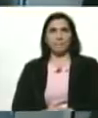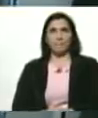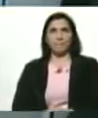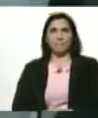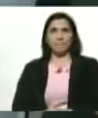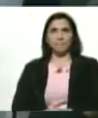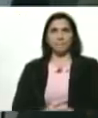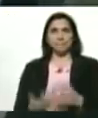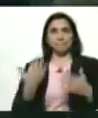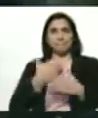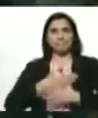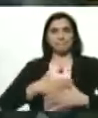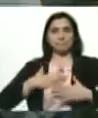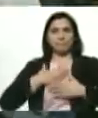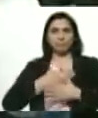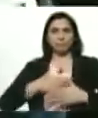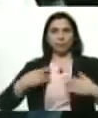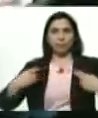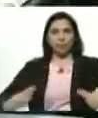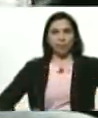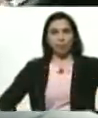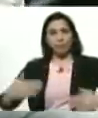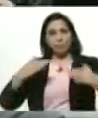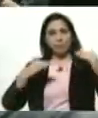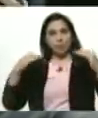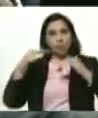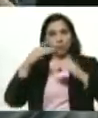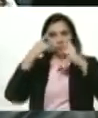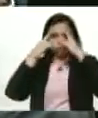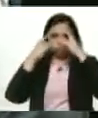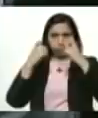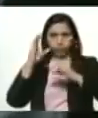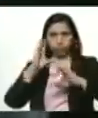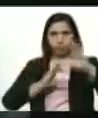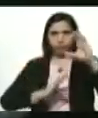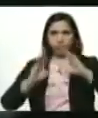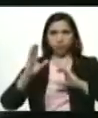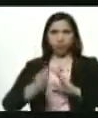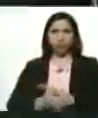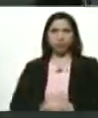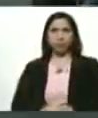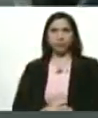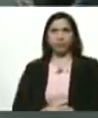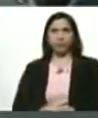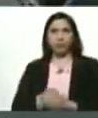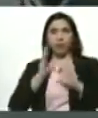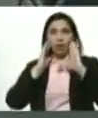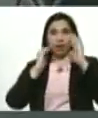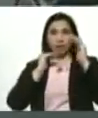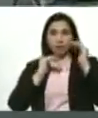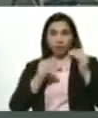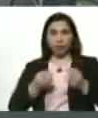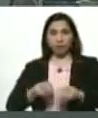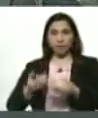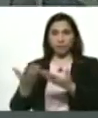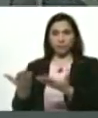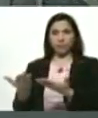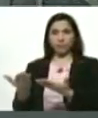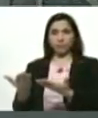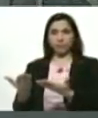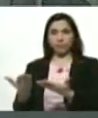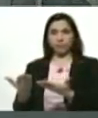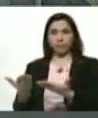la calidad humana moral profesional científica de las atenciones que le han dado